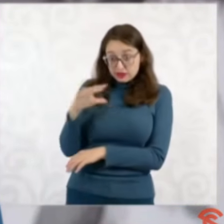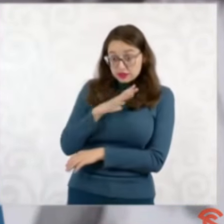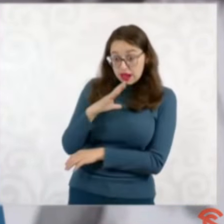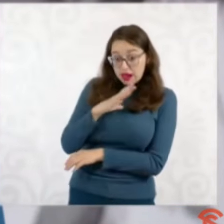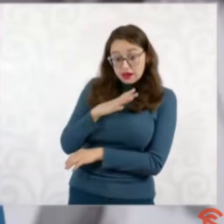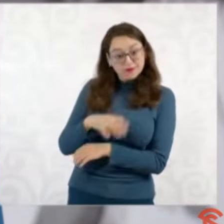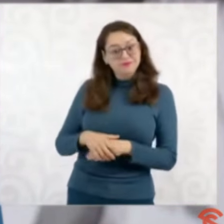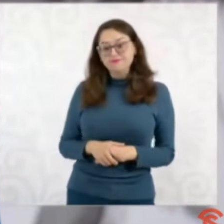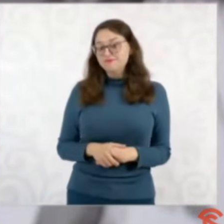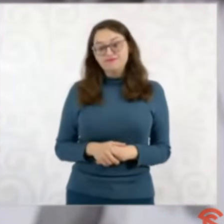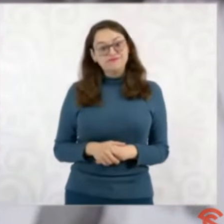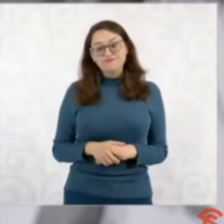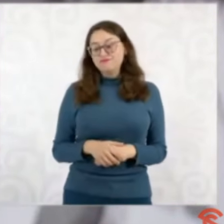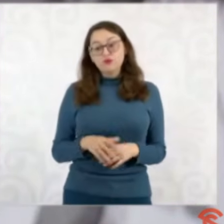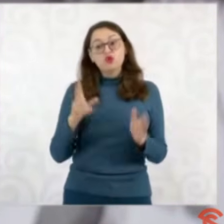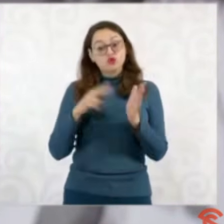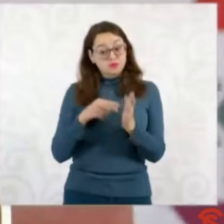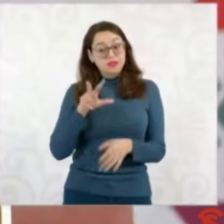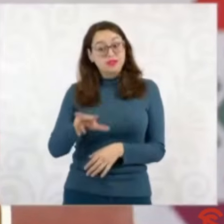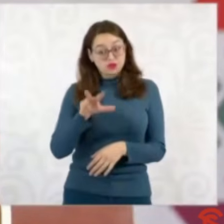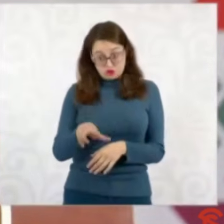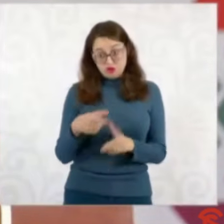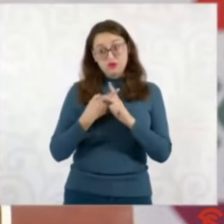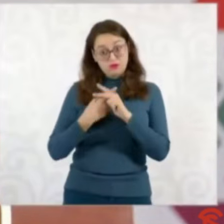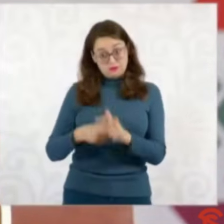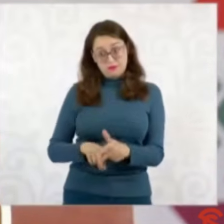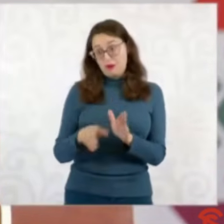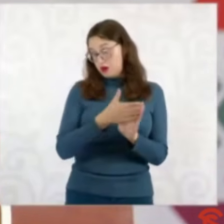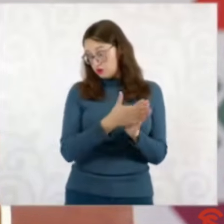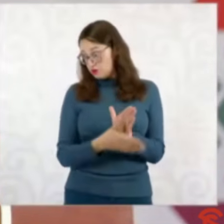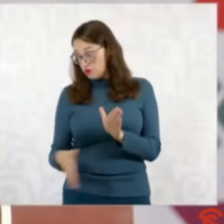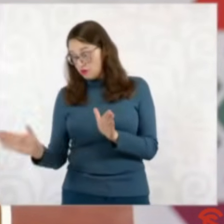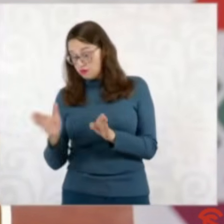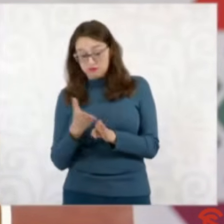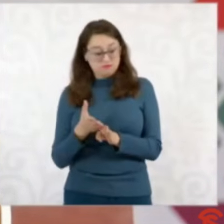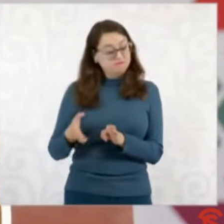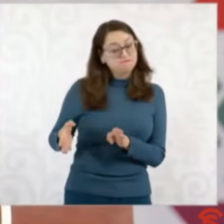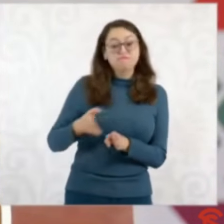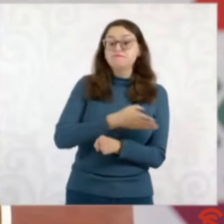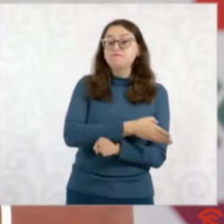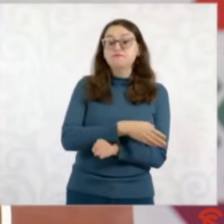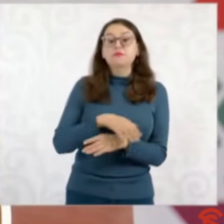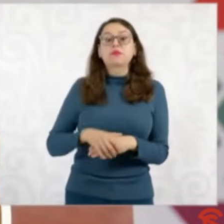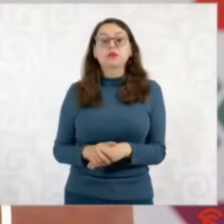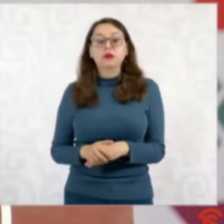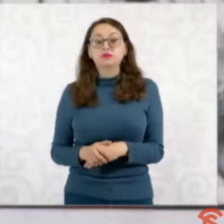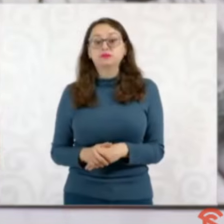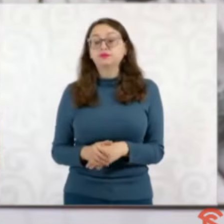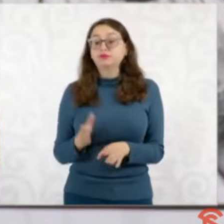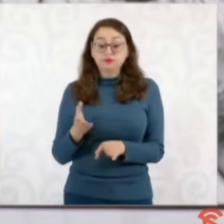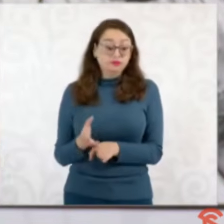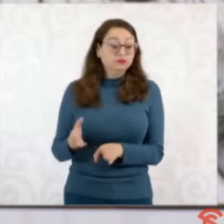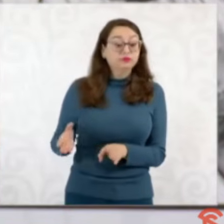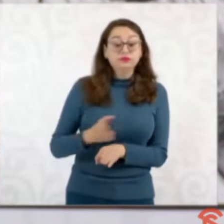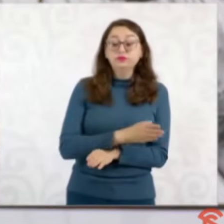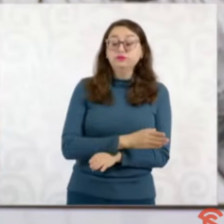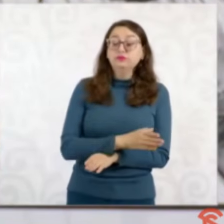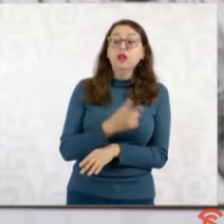de que llegara López Obrador. Y había becas vinculadas con su afinidad política